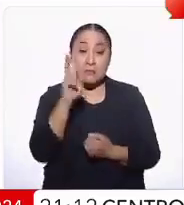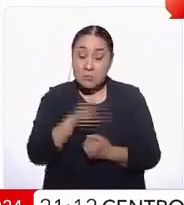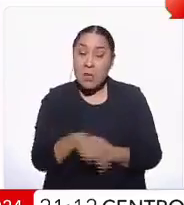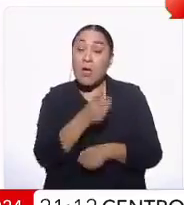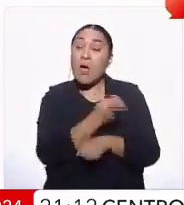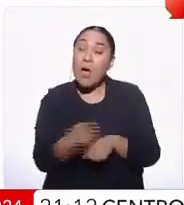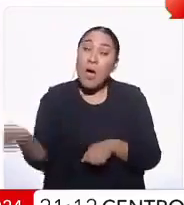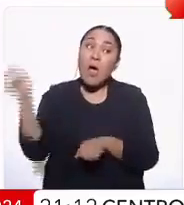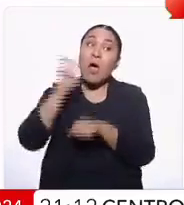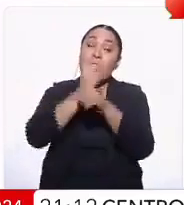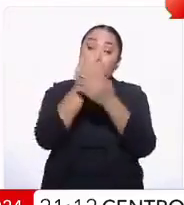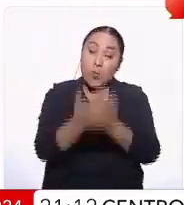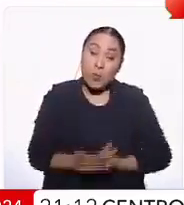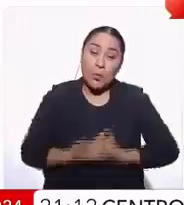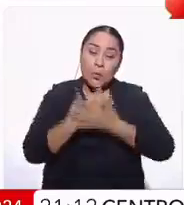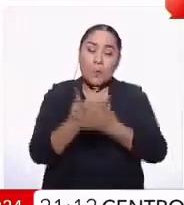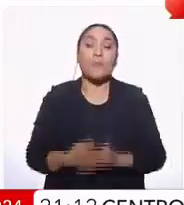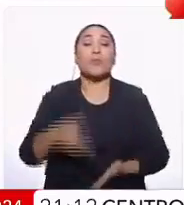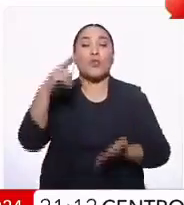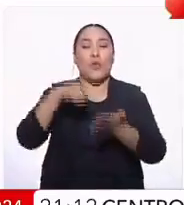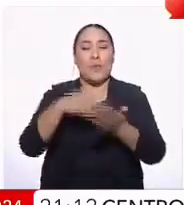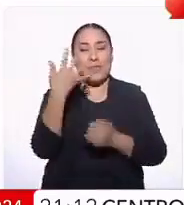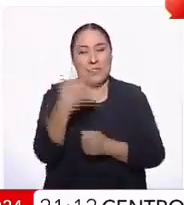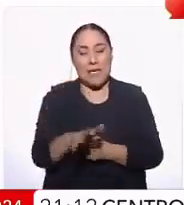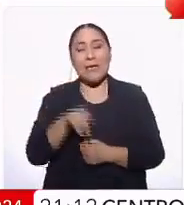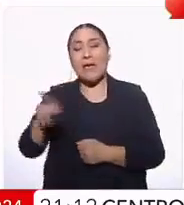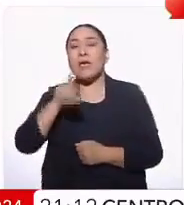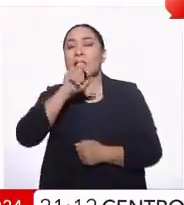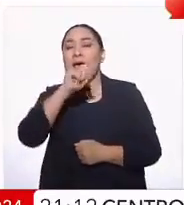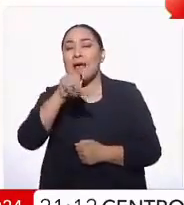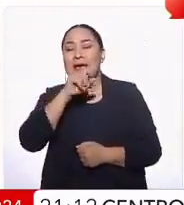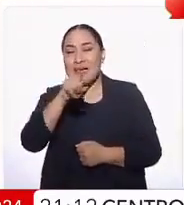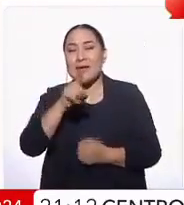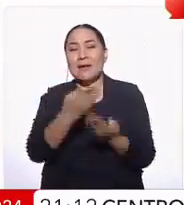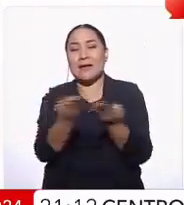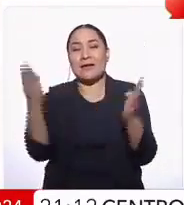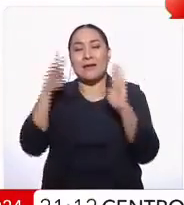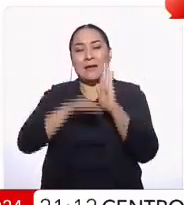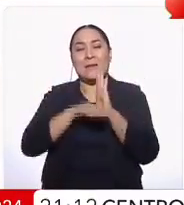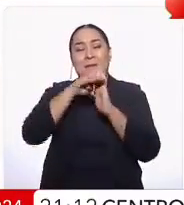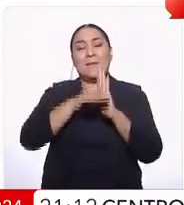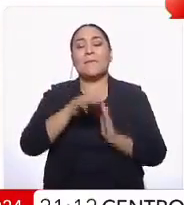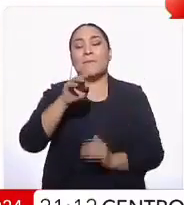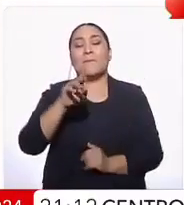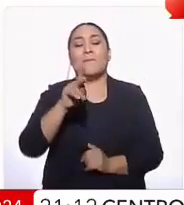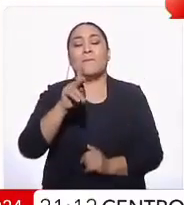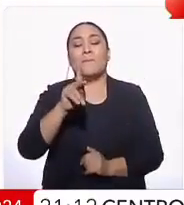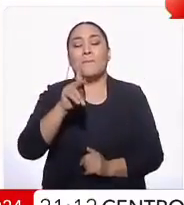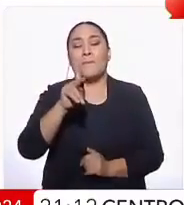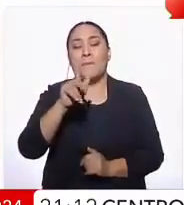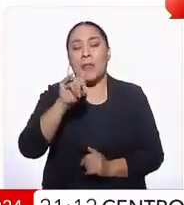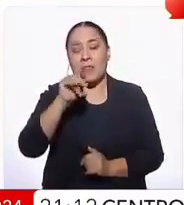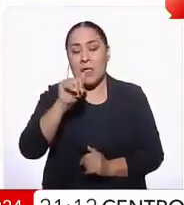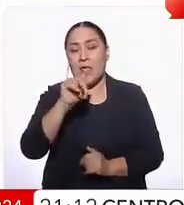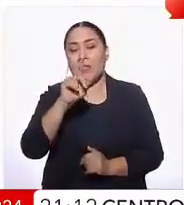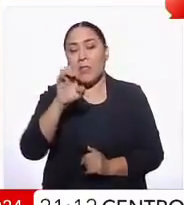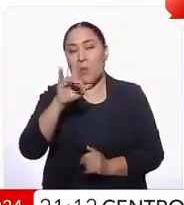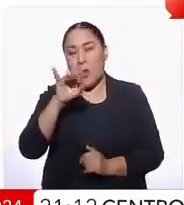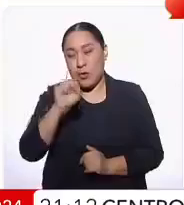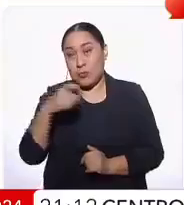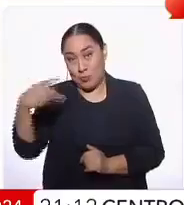¿verdad? En 2010, en Jalisco, la ruptura en la presa de Jales de la mina de plata de Bolaños, propiedad también de